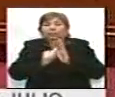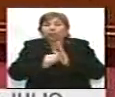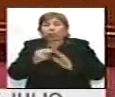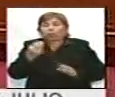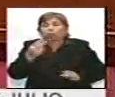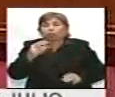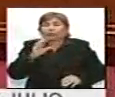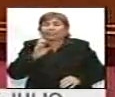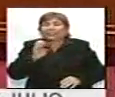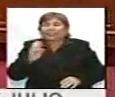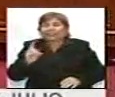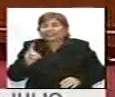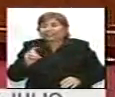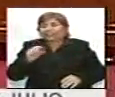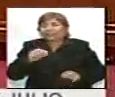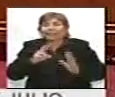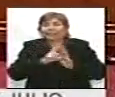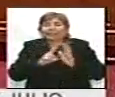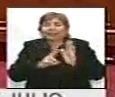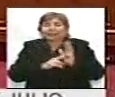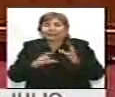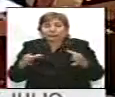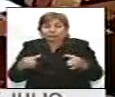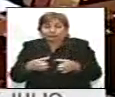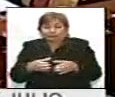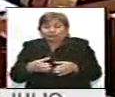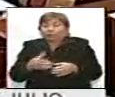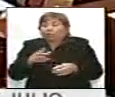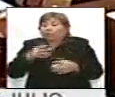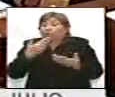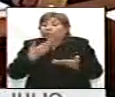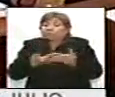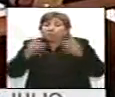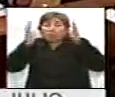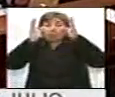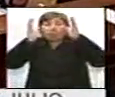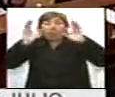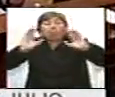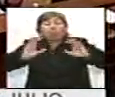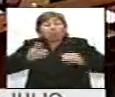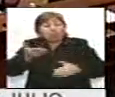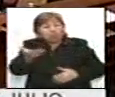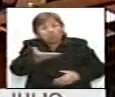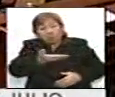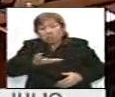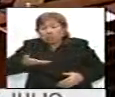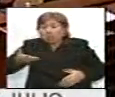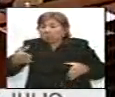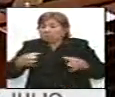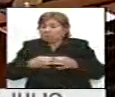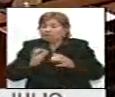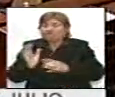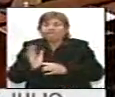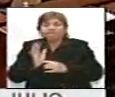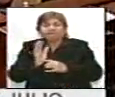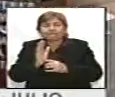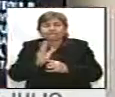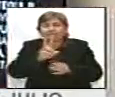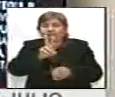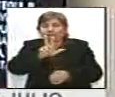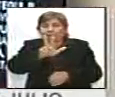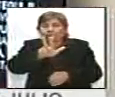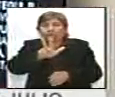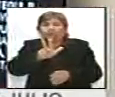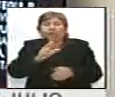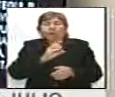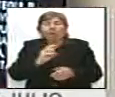literal D del artículo 22 del reglamento del Congreso y según lo acordado por unanimidad por la Junta de Portavoces el 23 de